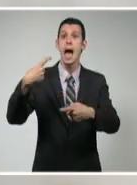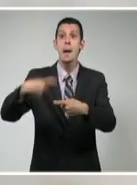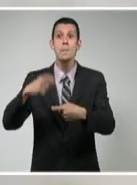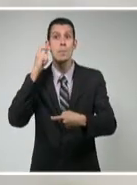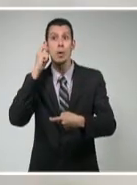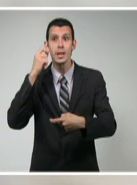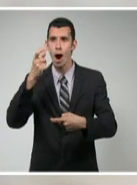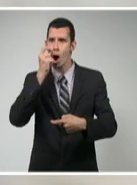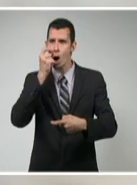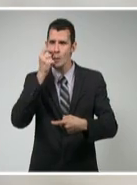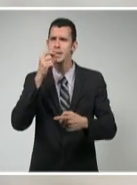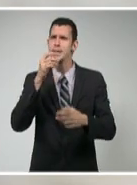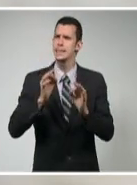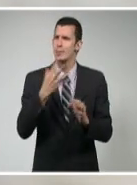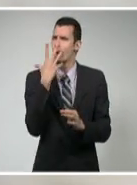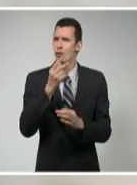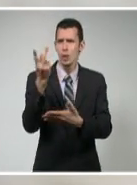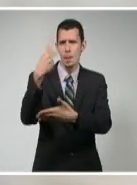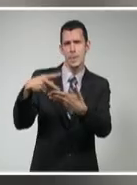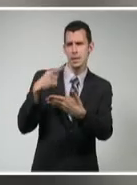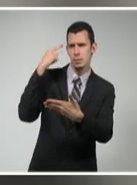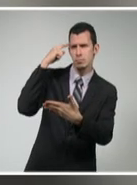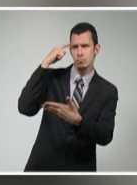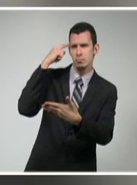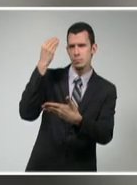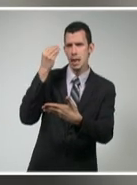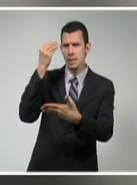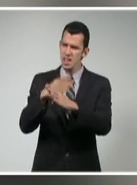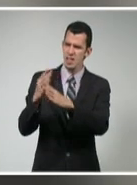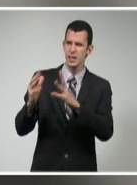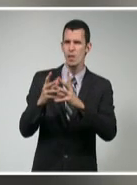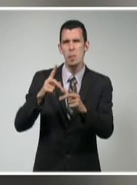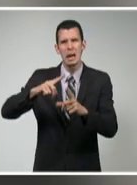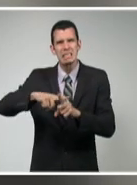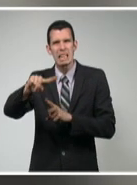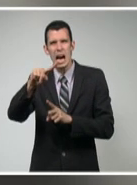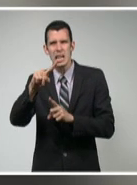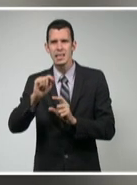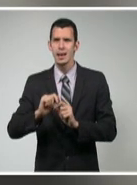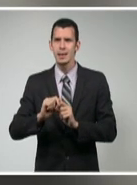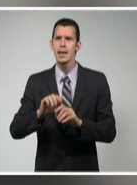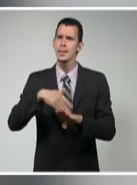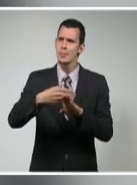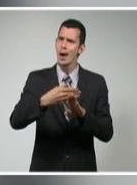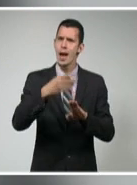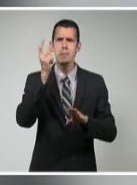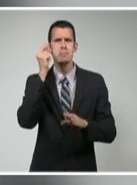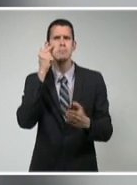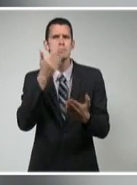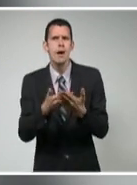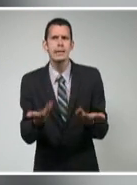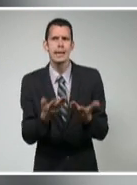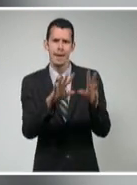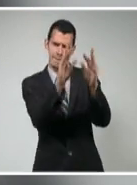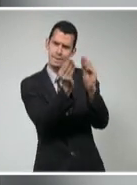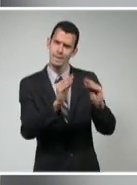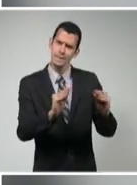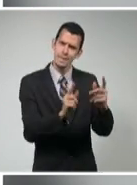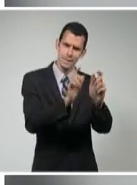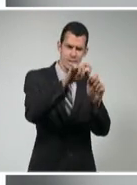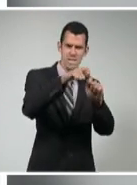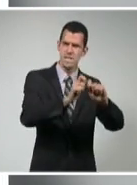que se movió desde la pintura, el dibujo y el diseño, hasta incluso la escultura y la cerámica. No obstante, gran parte de su